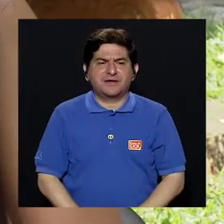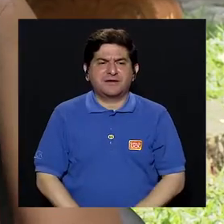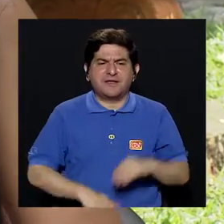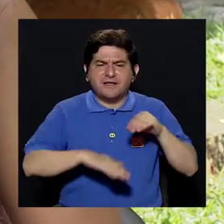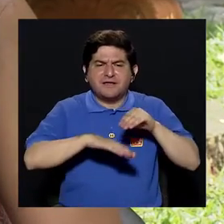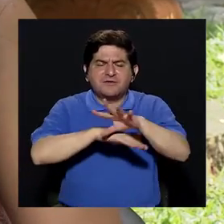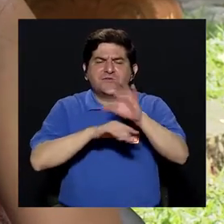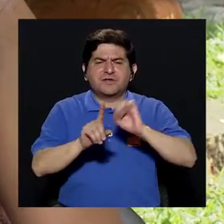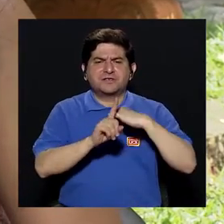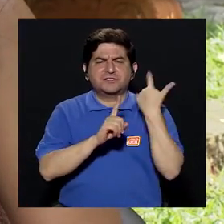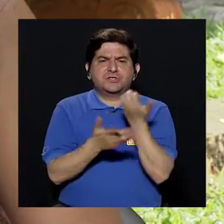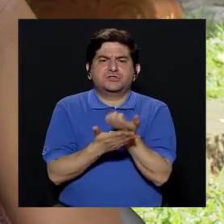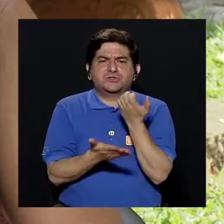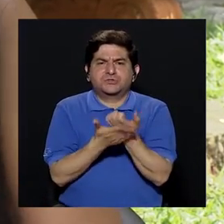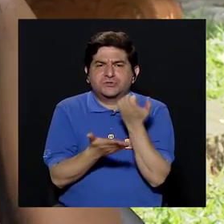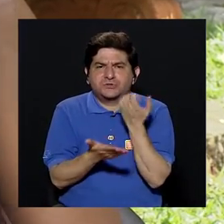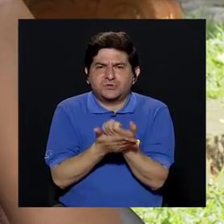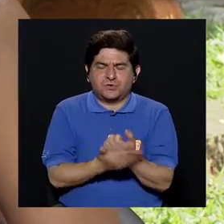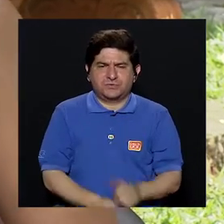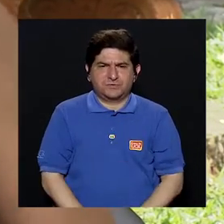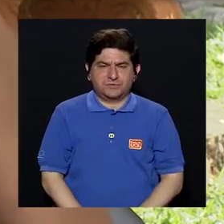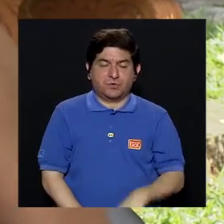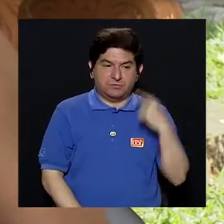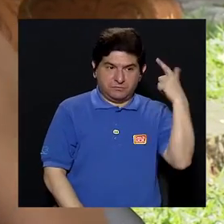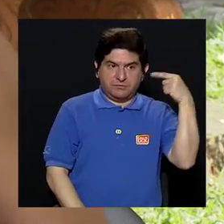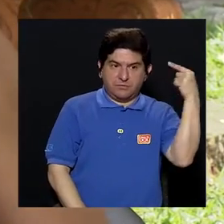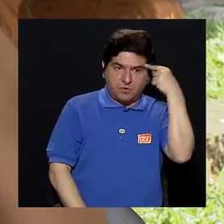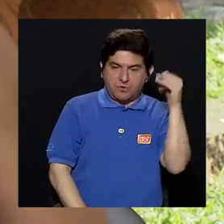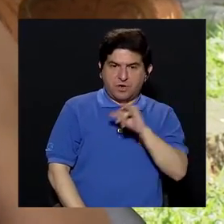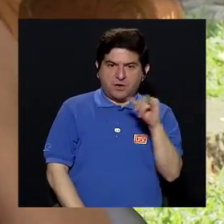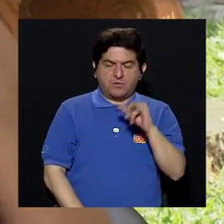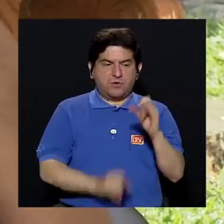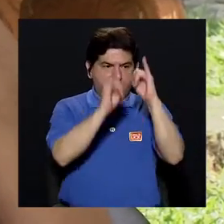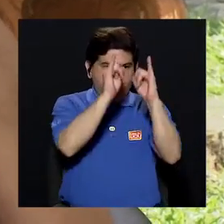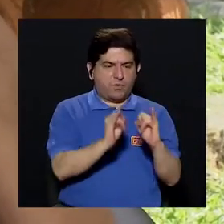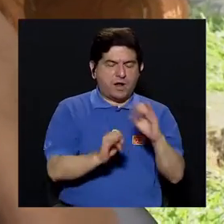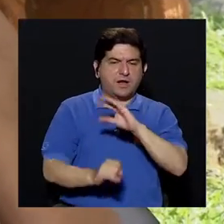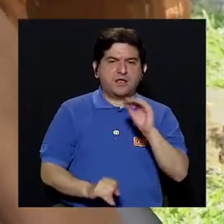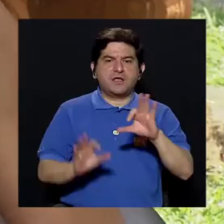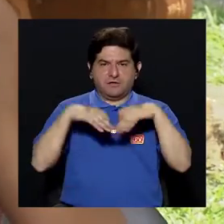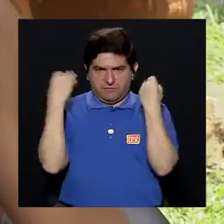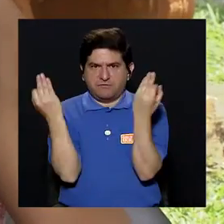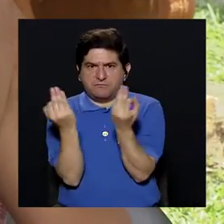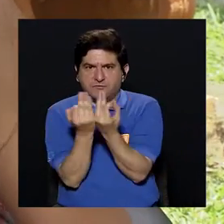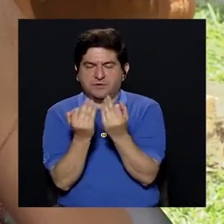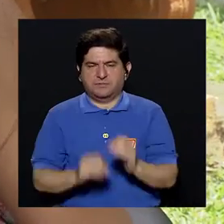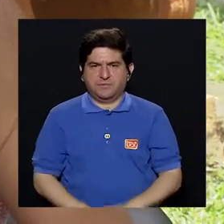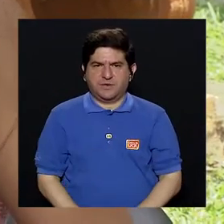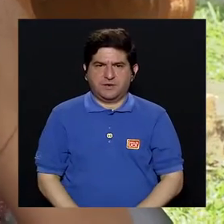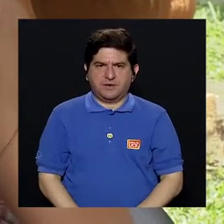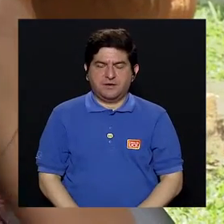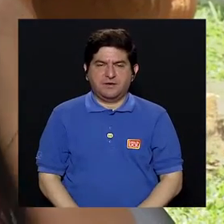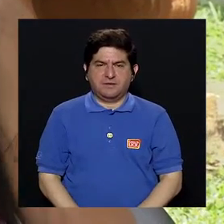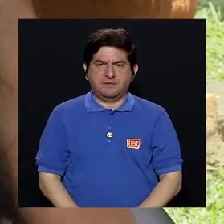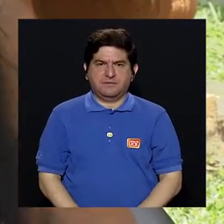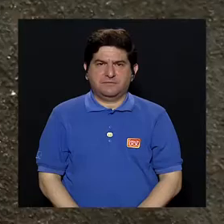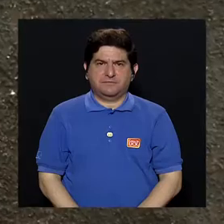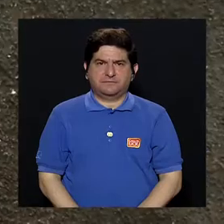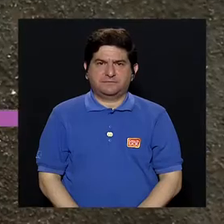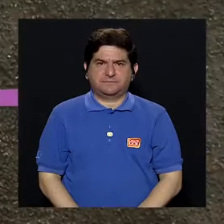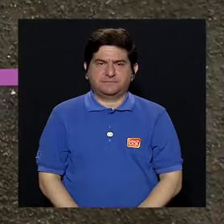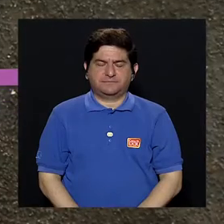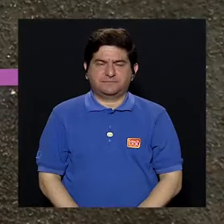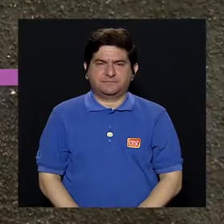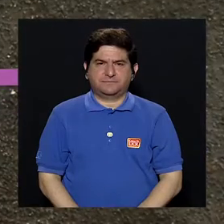a las consecuencias sociales y económicas, tanto para el Estado como para el individuo y su dinámica familiar que esto trae.